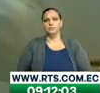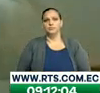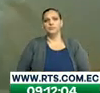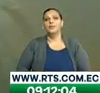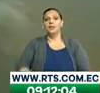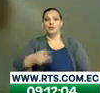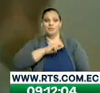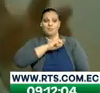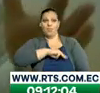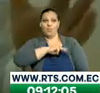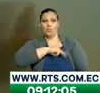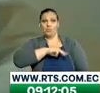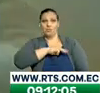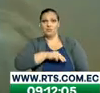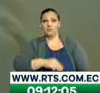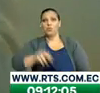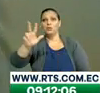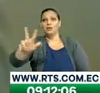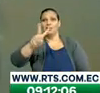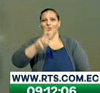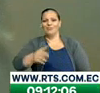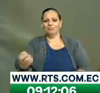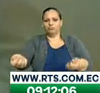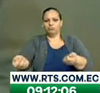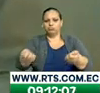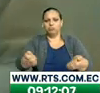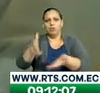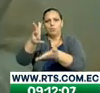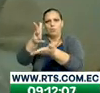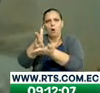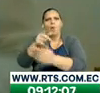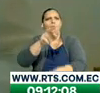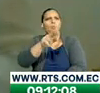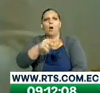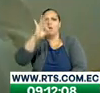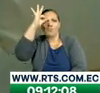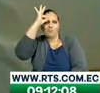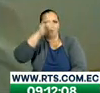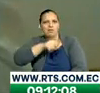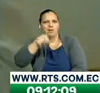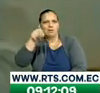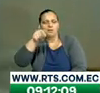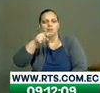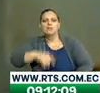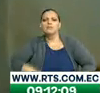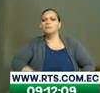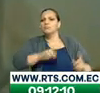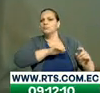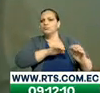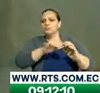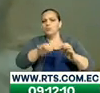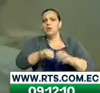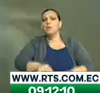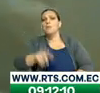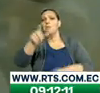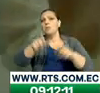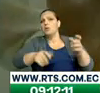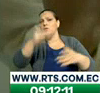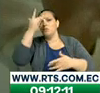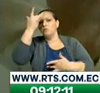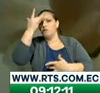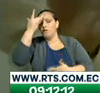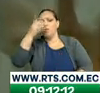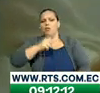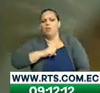muy cerca de sus casas, pueden ir directamente allá, allá se establecen los triajes respiratorios, se toman las pruebas y se derivan a